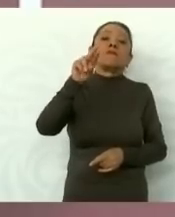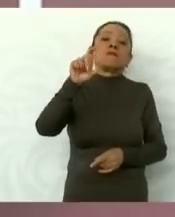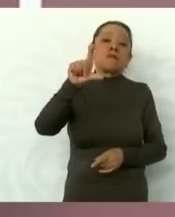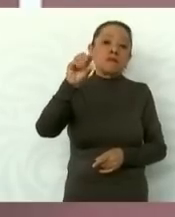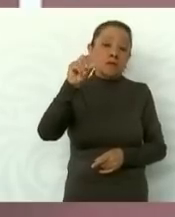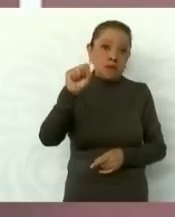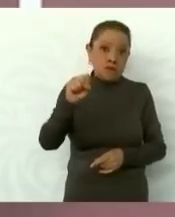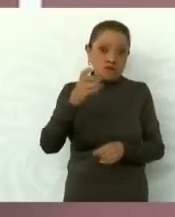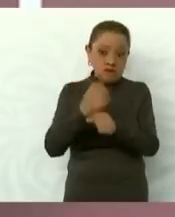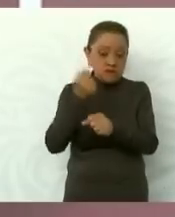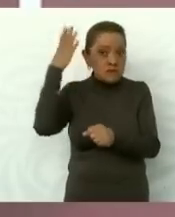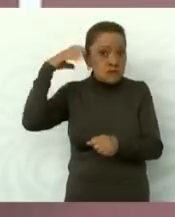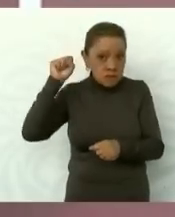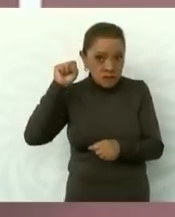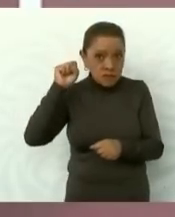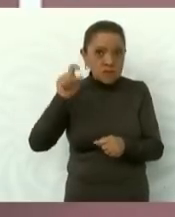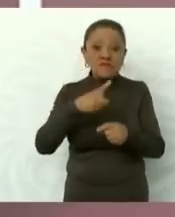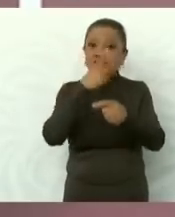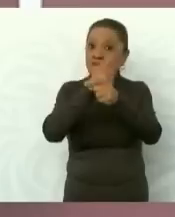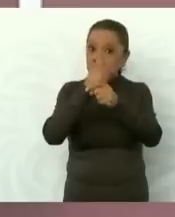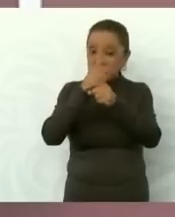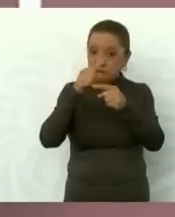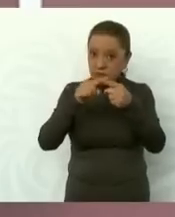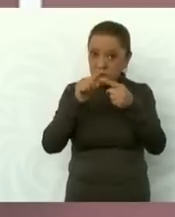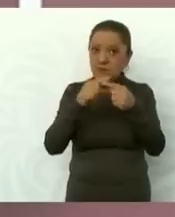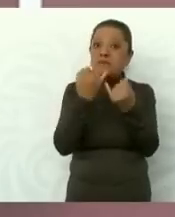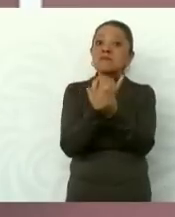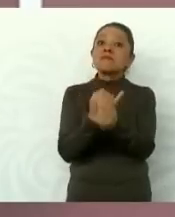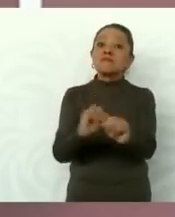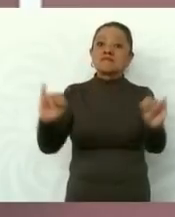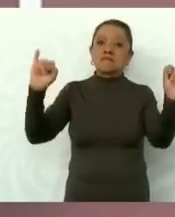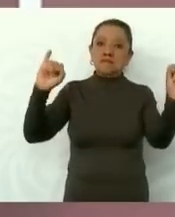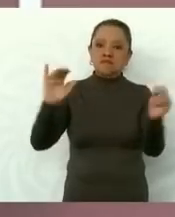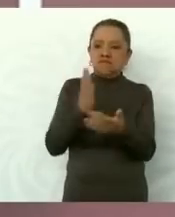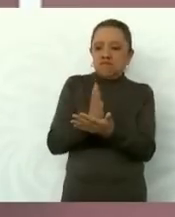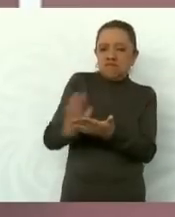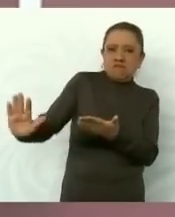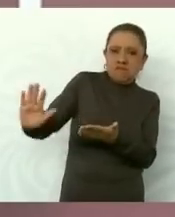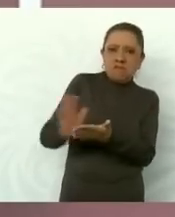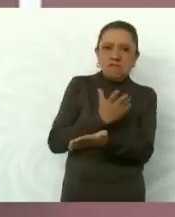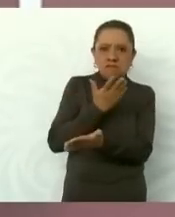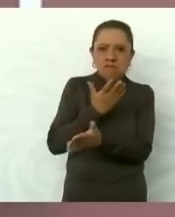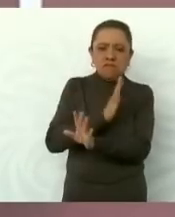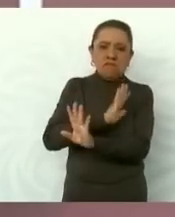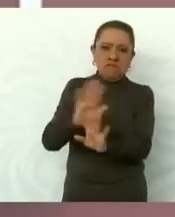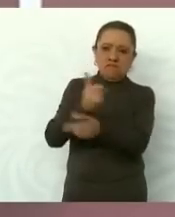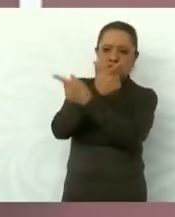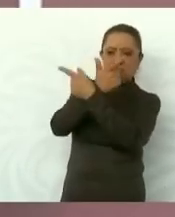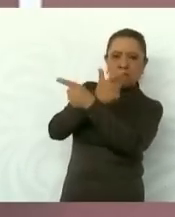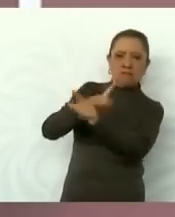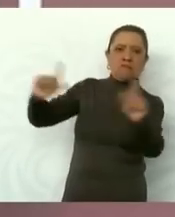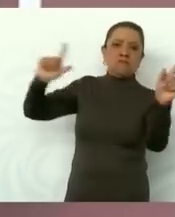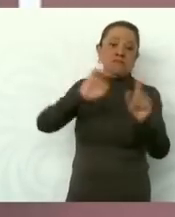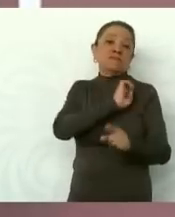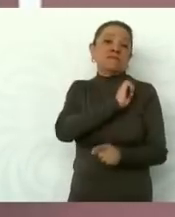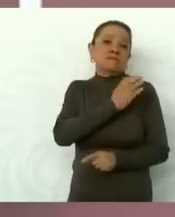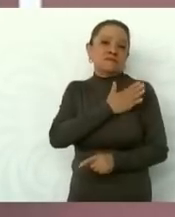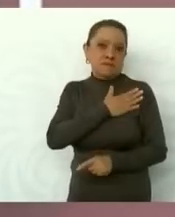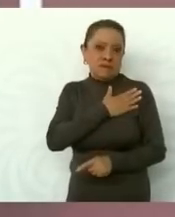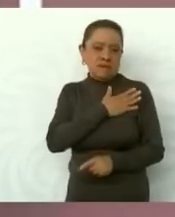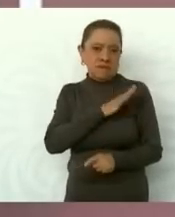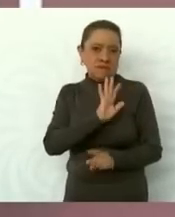la independencia, que nos separó de la corona española. Morelos escribió